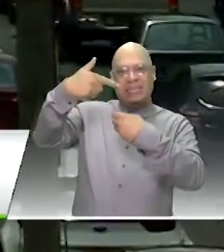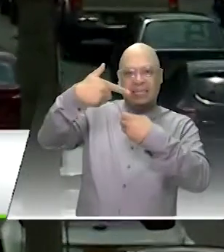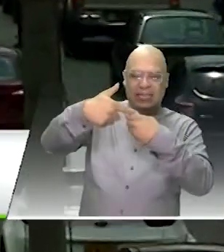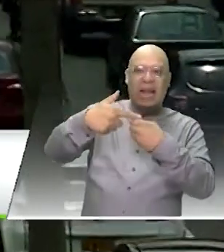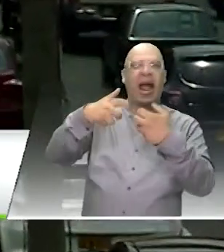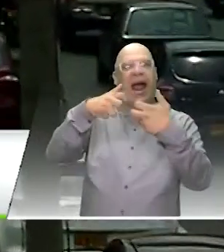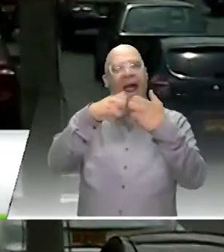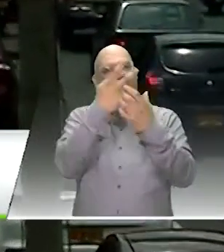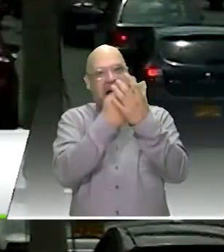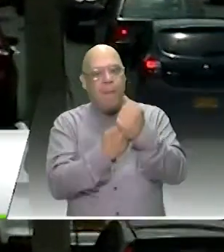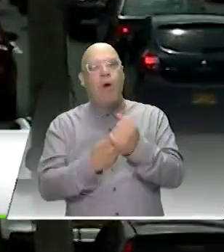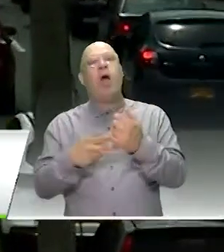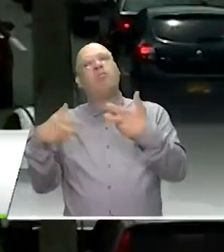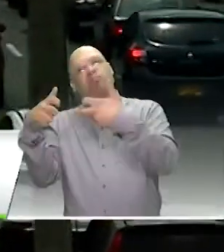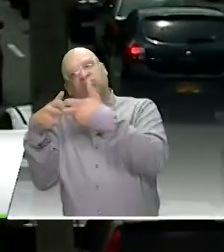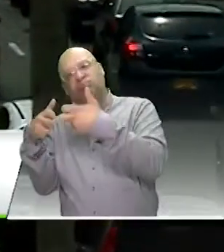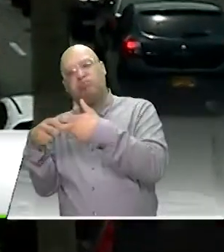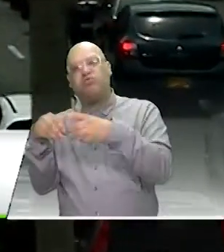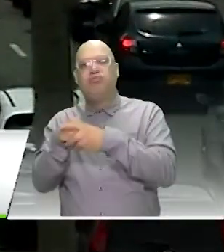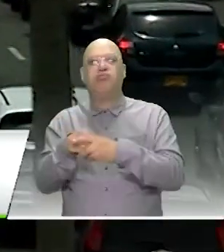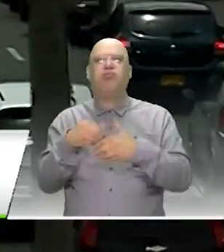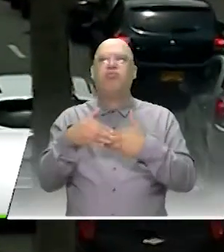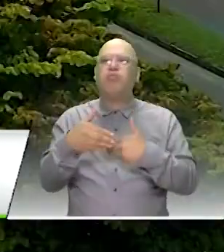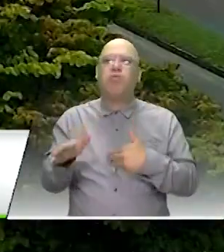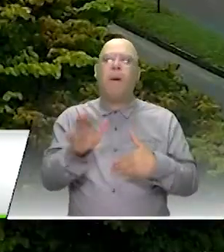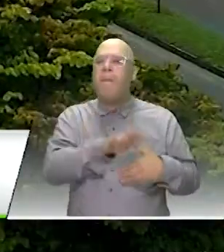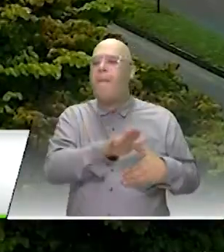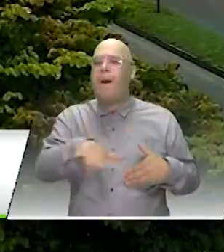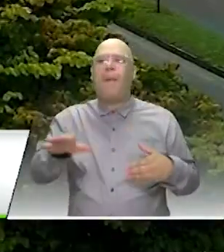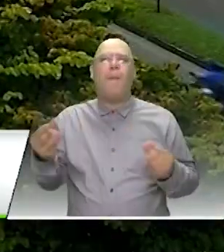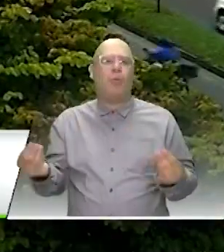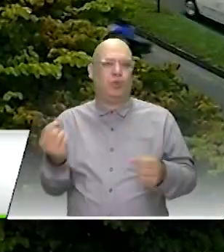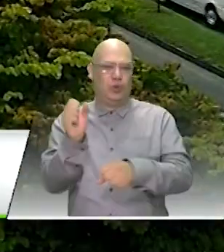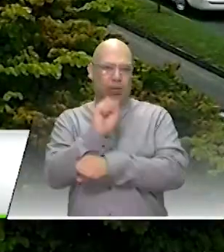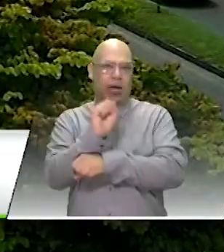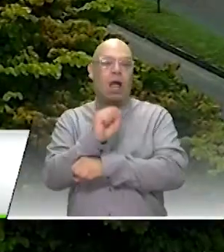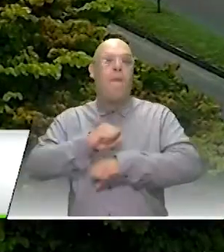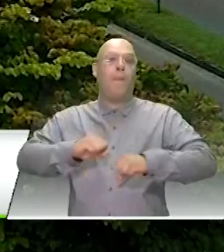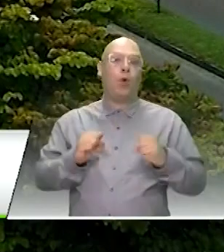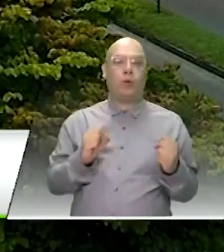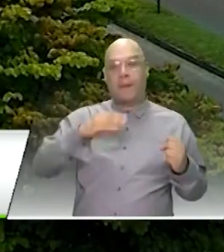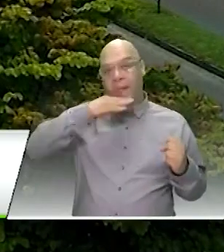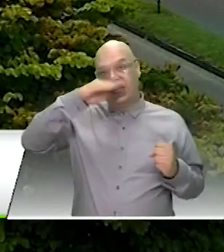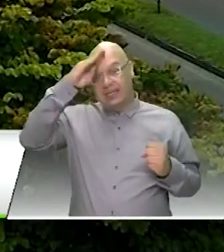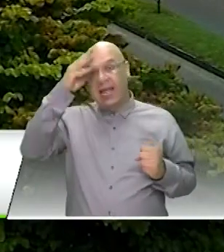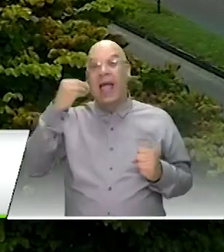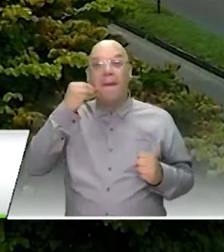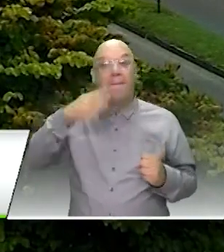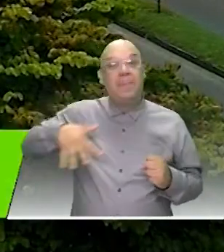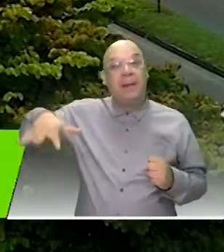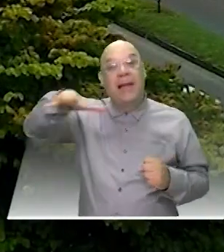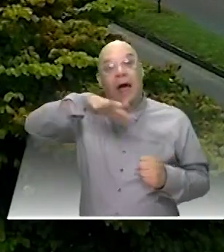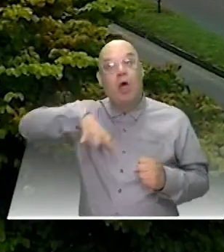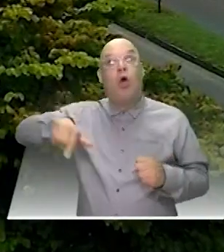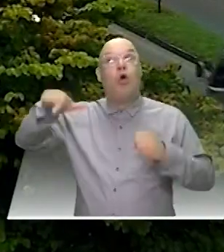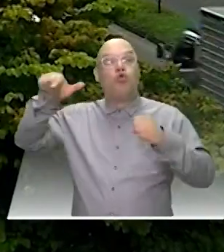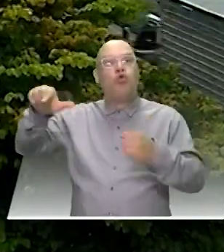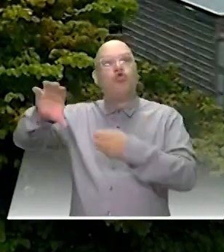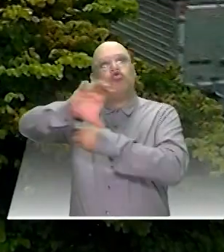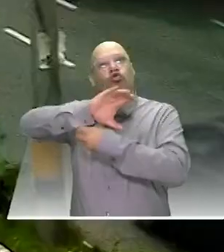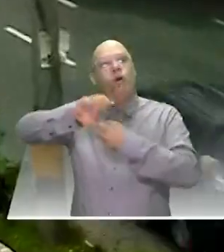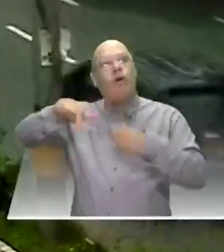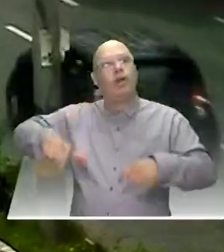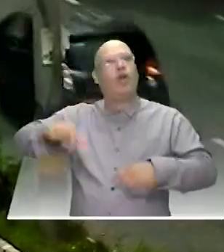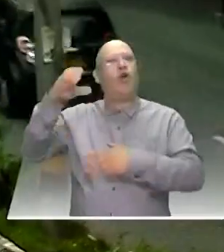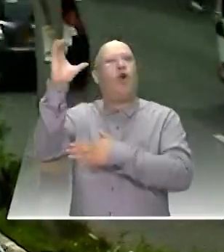comercializar 27.800 a 45 unidades Bogotá Medellín y envigado son las principales ciudades del país